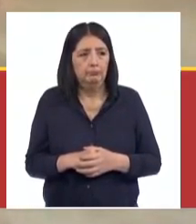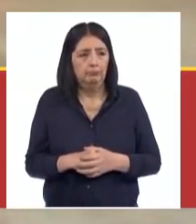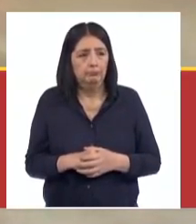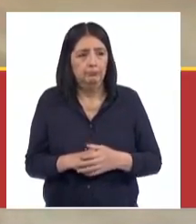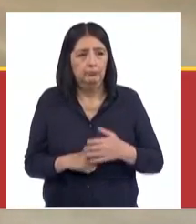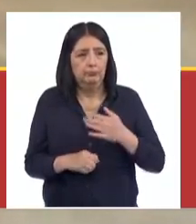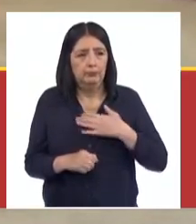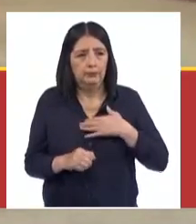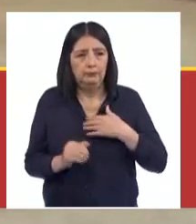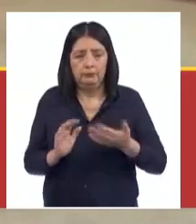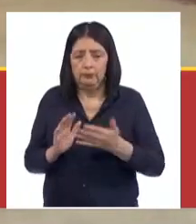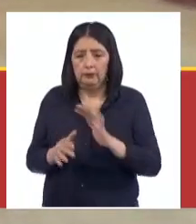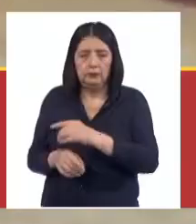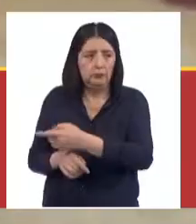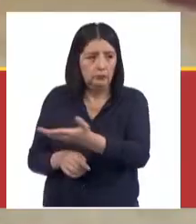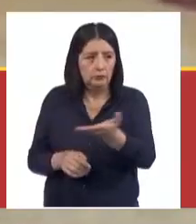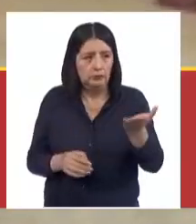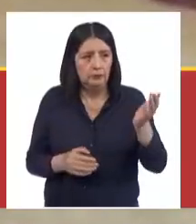a mi comunidad.